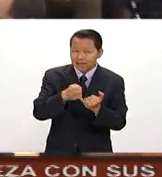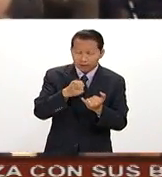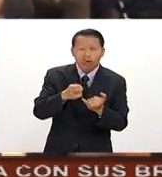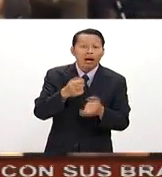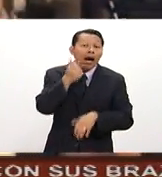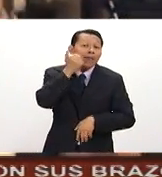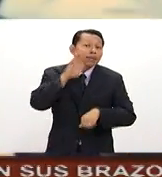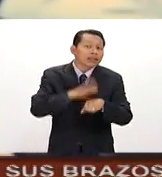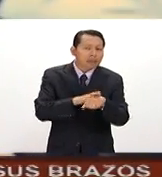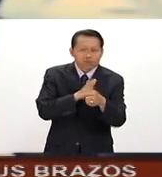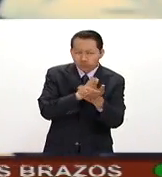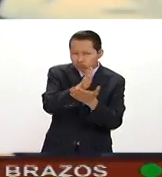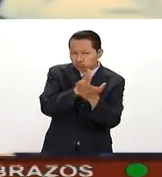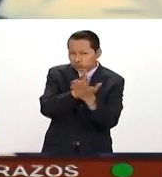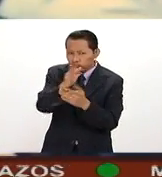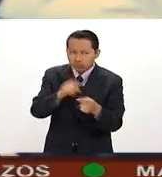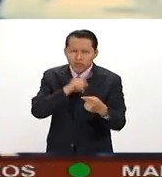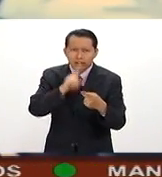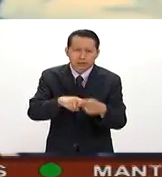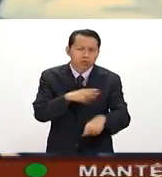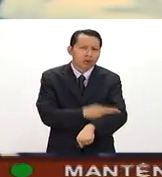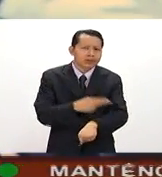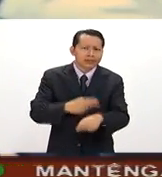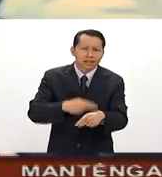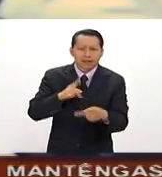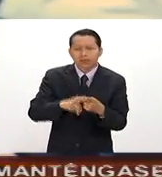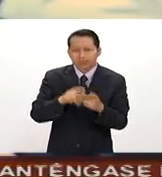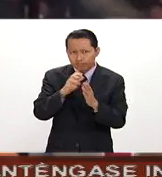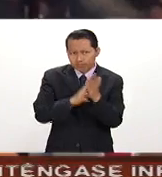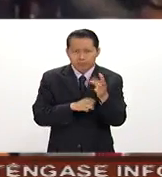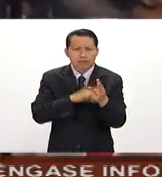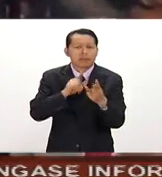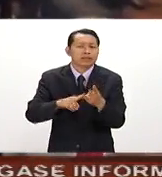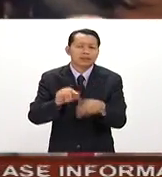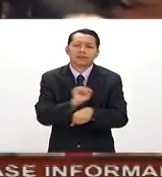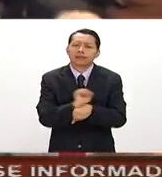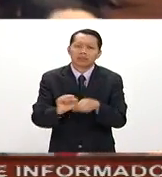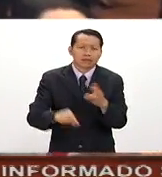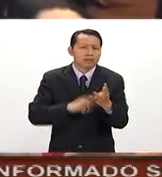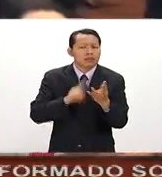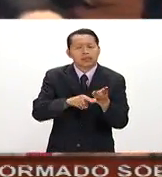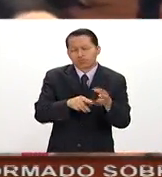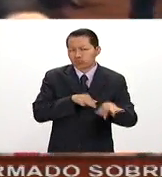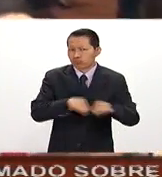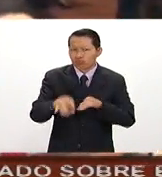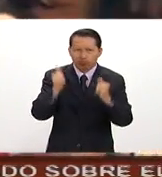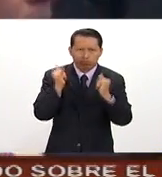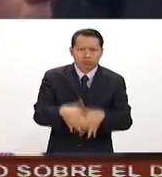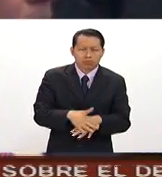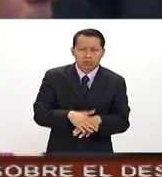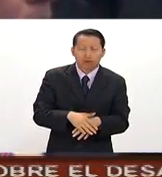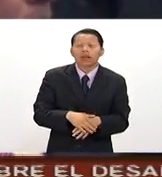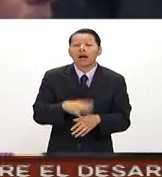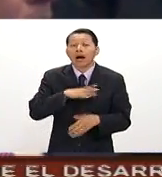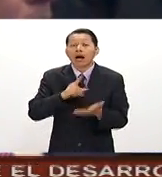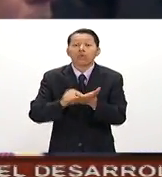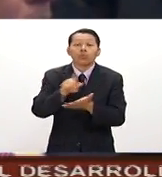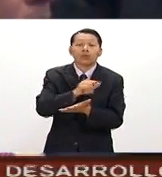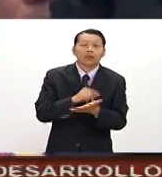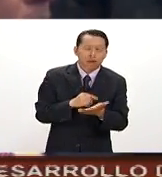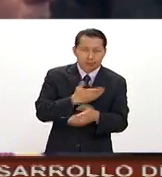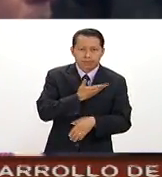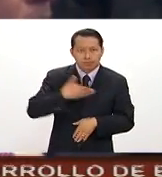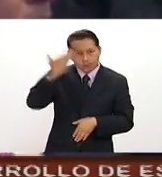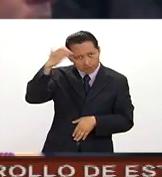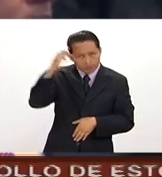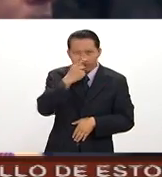su administración serán la honestidad, austeridad, sencillez y mucho trabajo. En su cuenta de Twitter, el presidente Enrique Peña Nieto